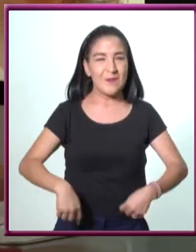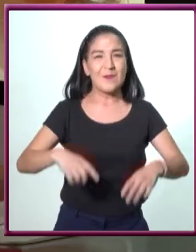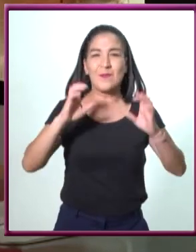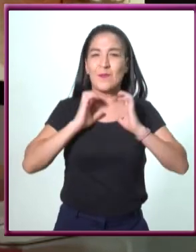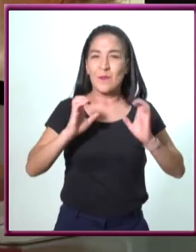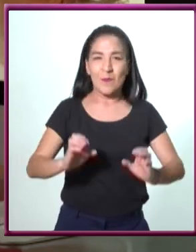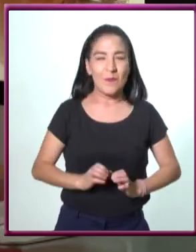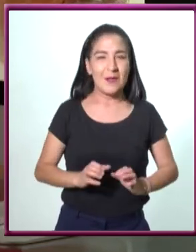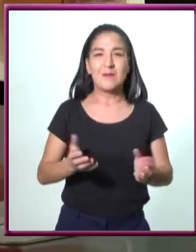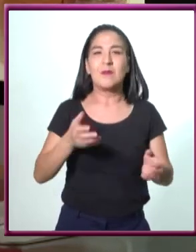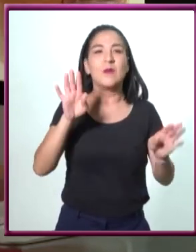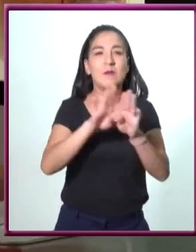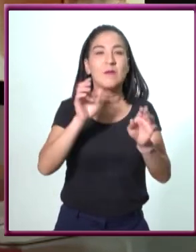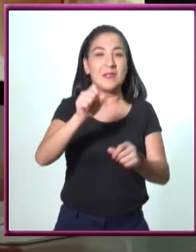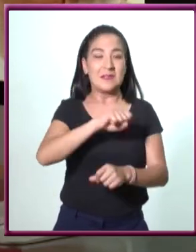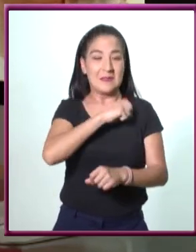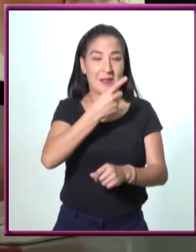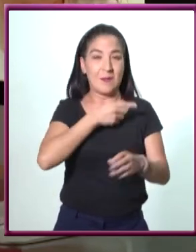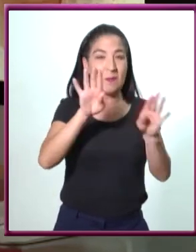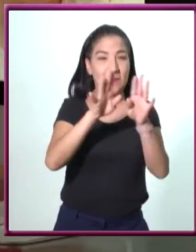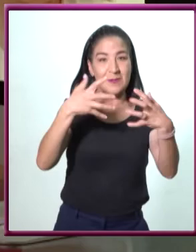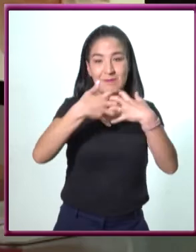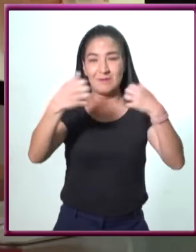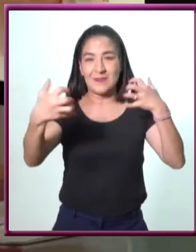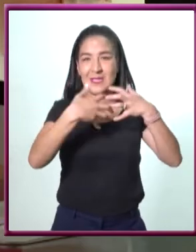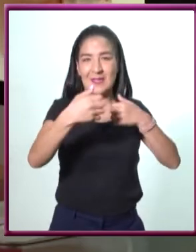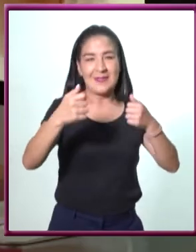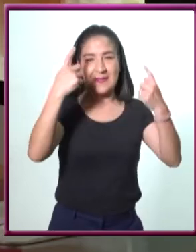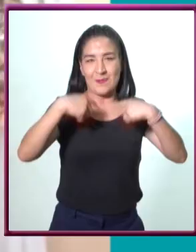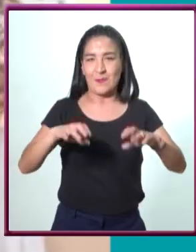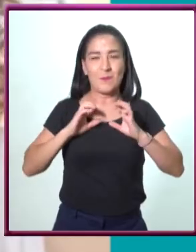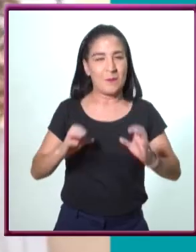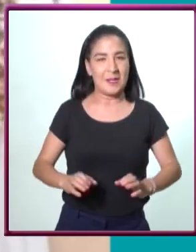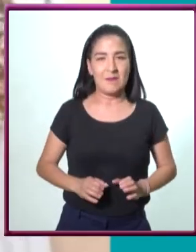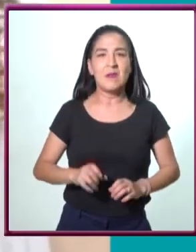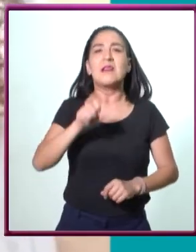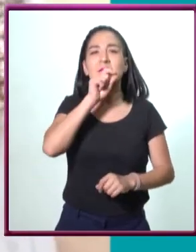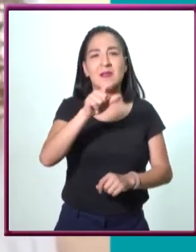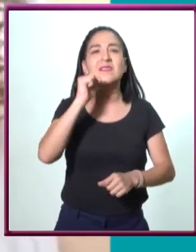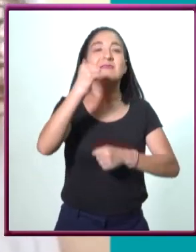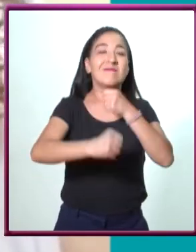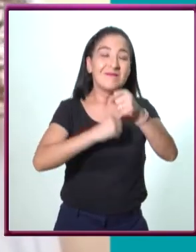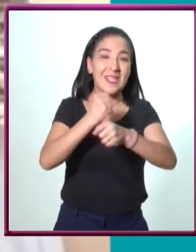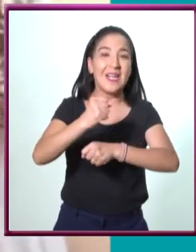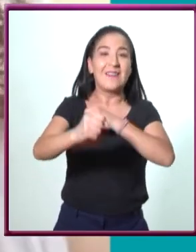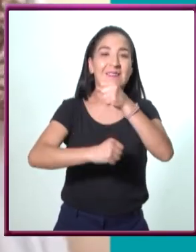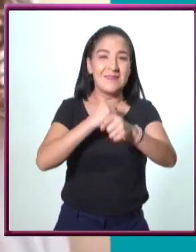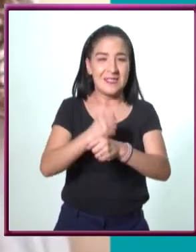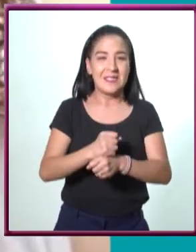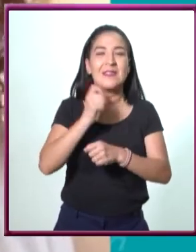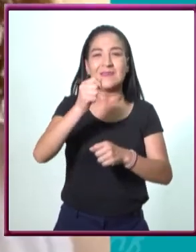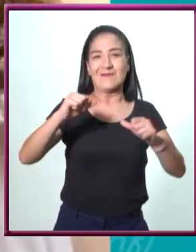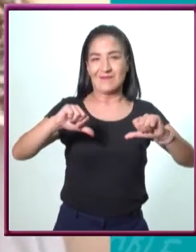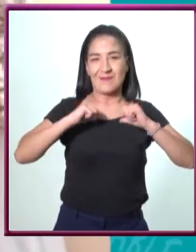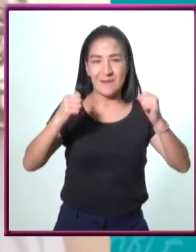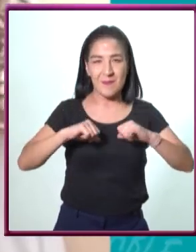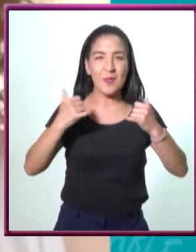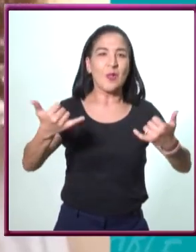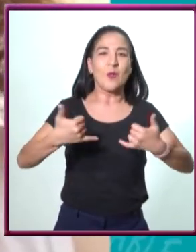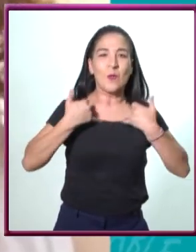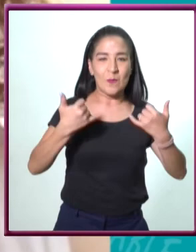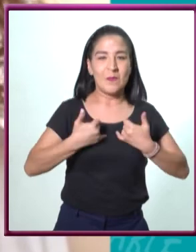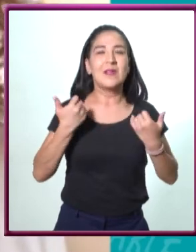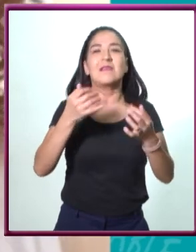organismo, no es como la salud mental separada de la salud física, que además en los años de la adolescencia,